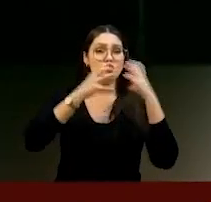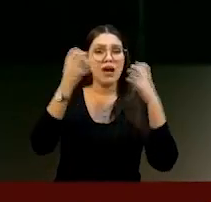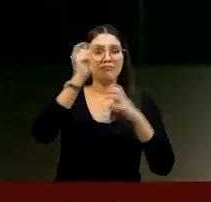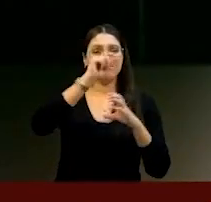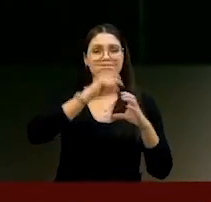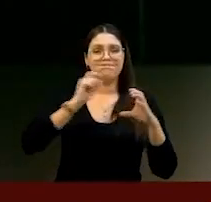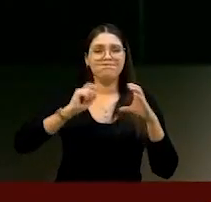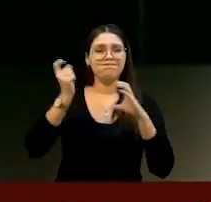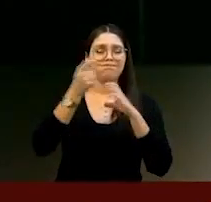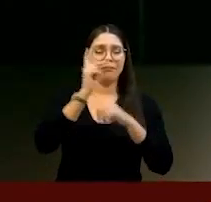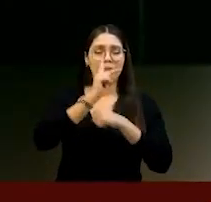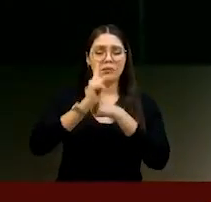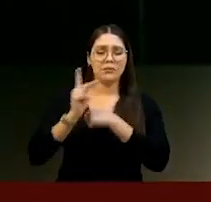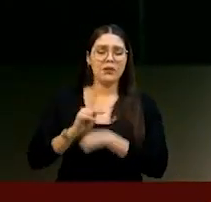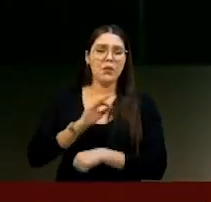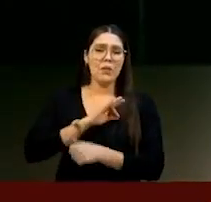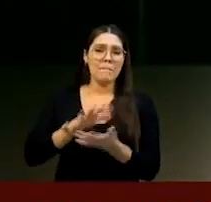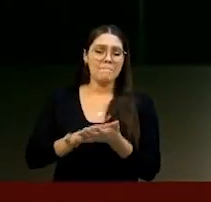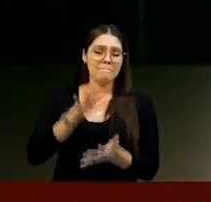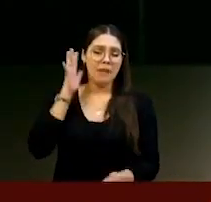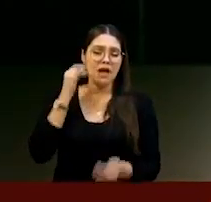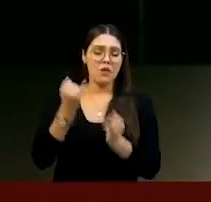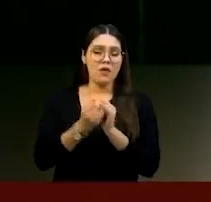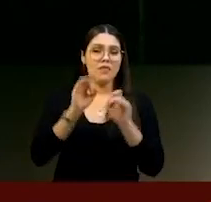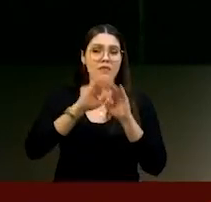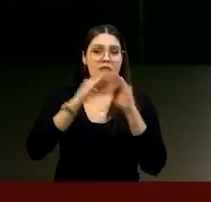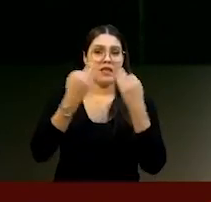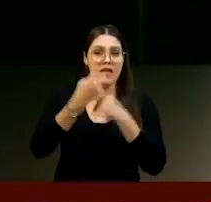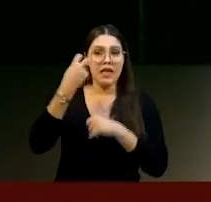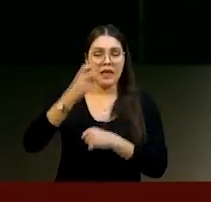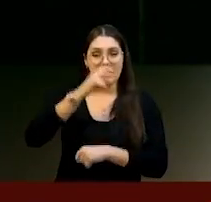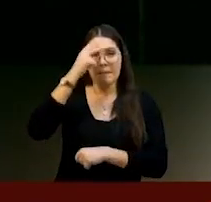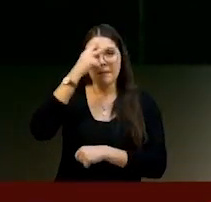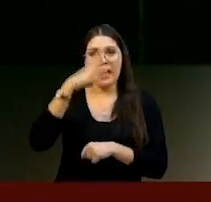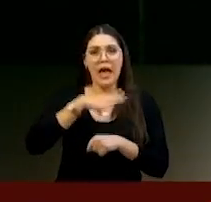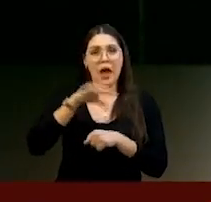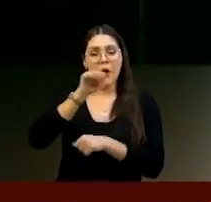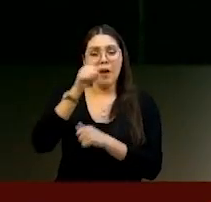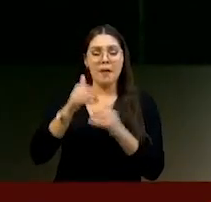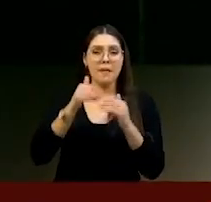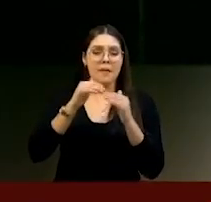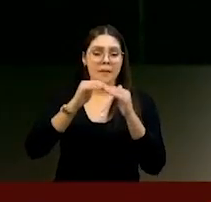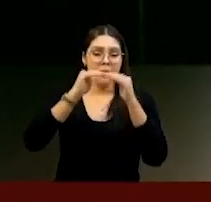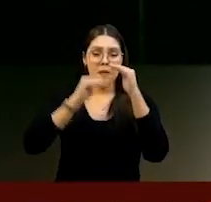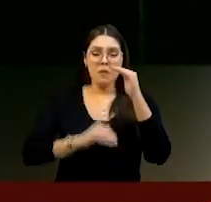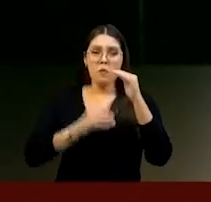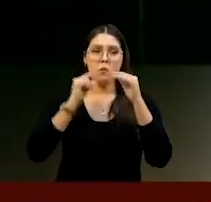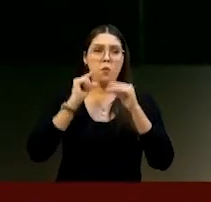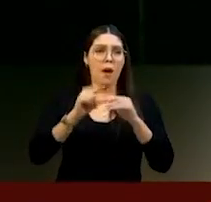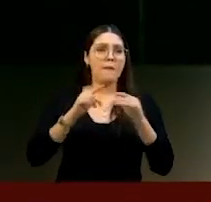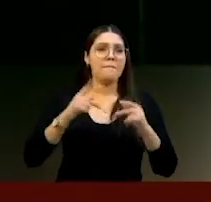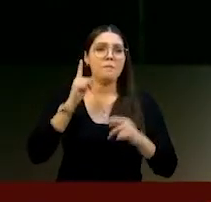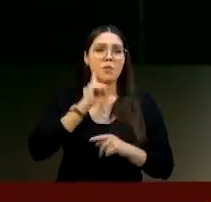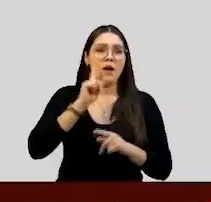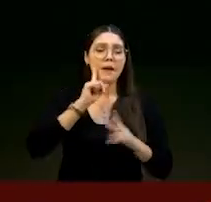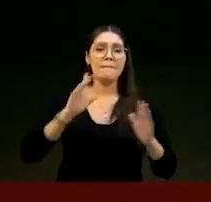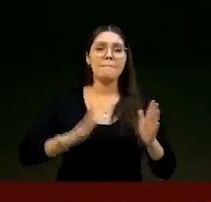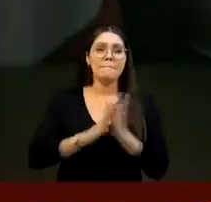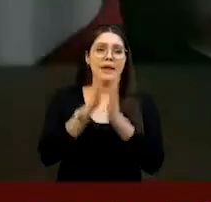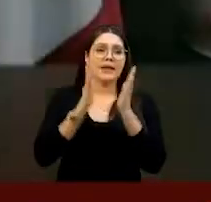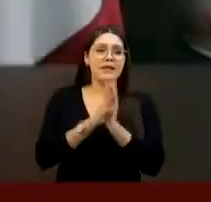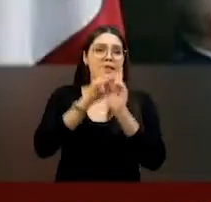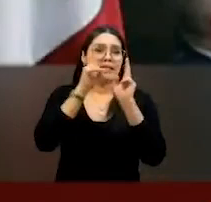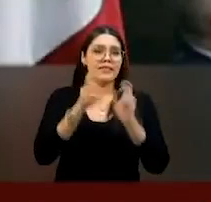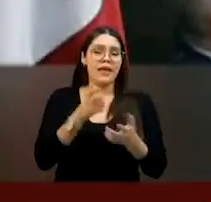en términos de participación económica como sabemos en México tenemos una de las tasas más de participación económica de las mujeres